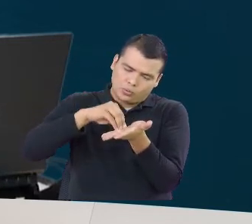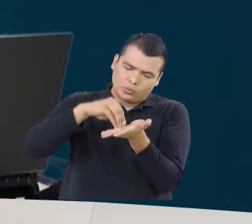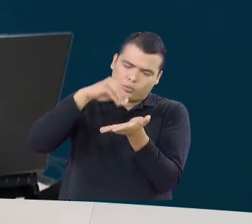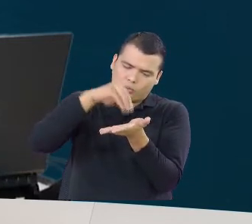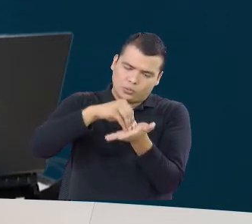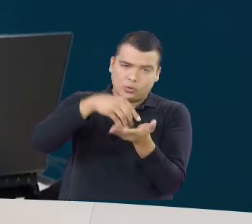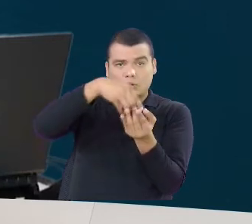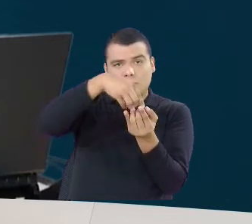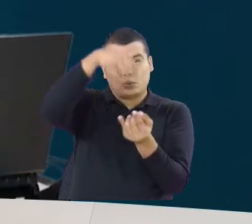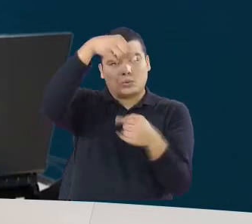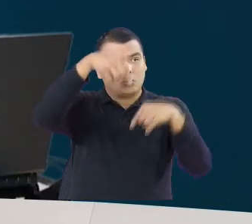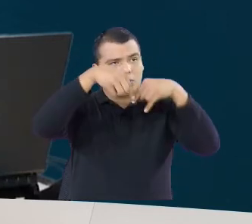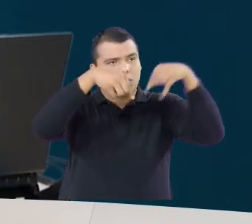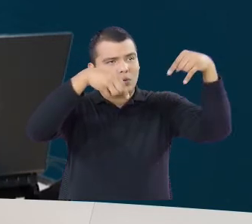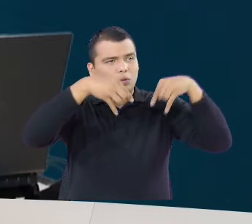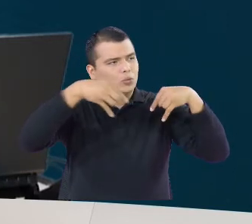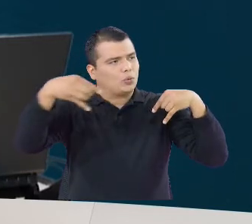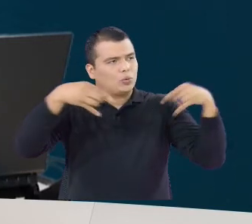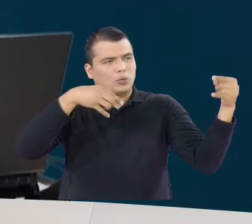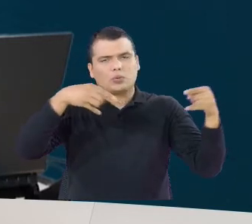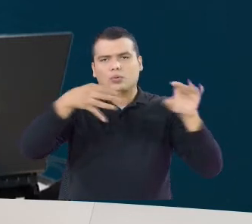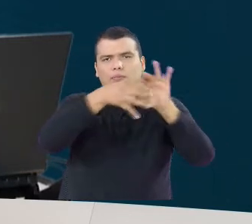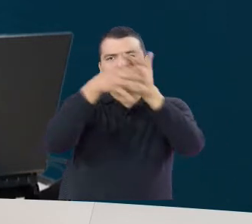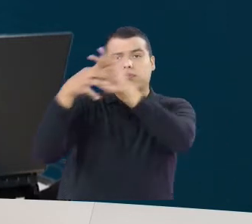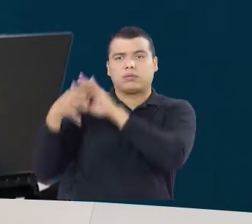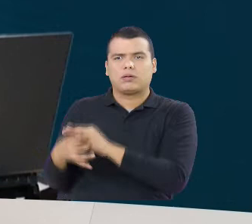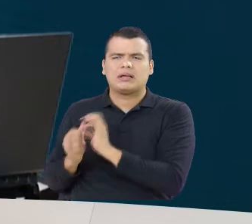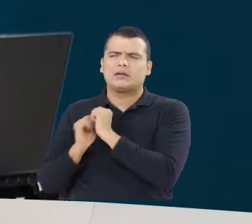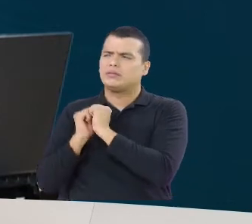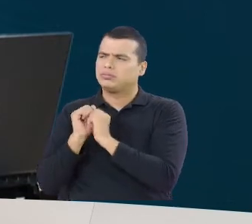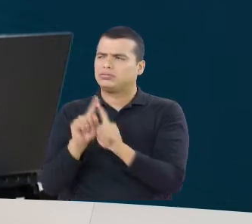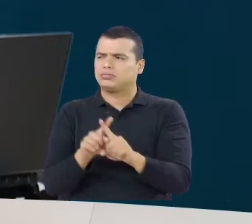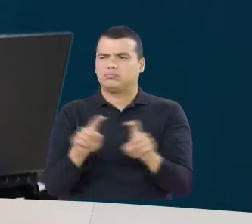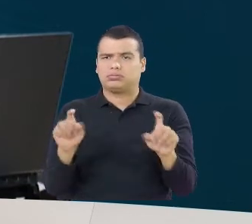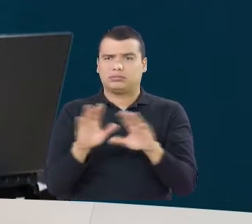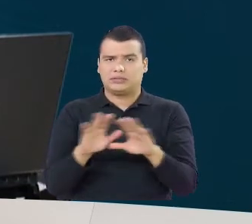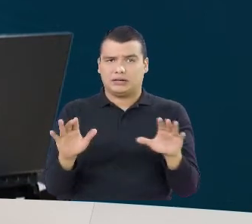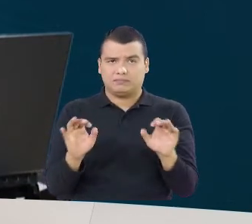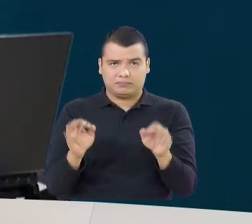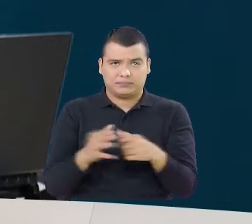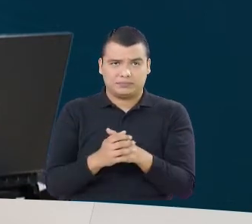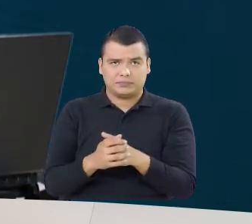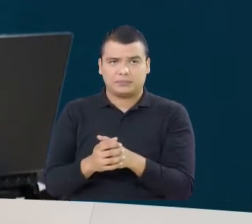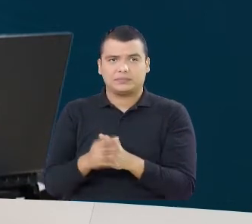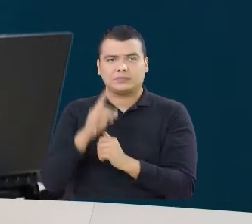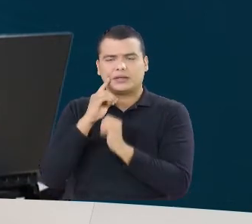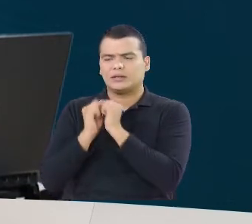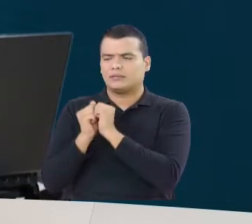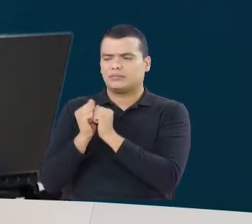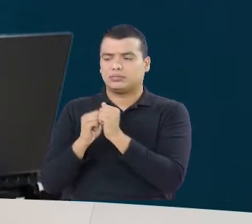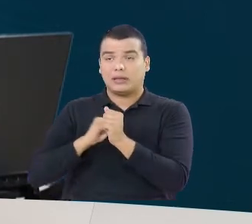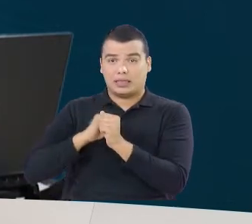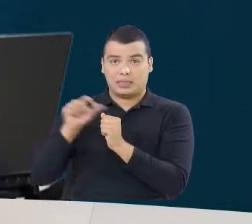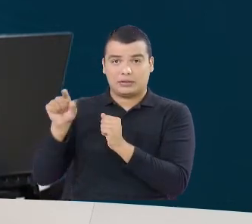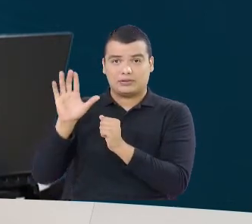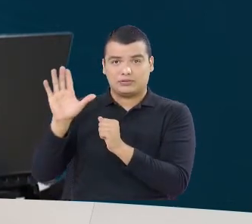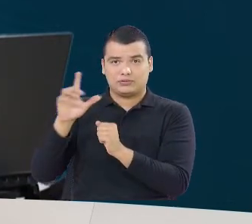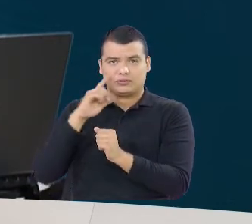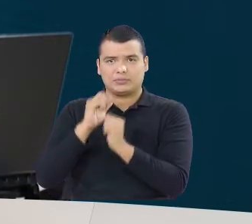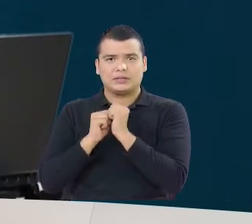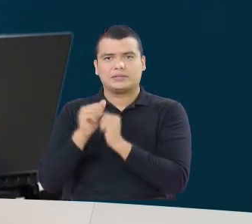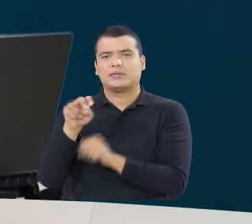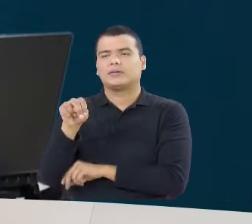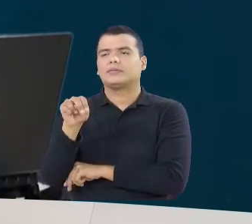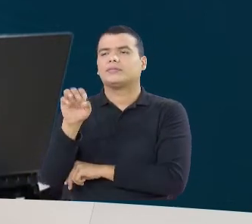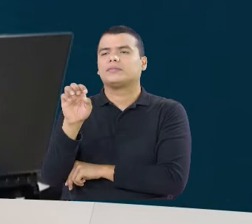nuestros motores y en los pines respectivos el servomotor. Este es un drive. Por ejemplo, para este motor que yo tengo en mi mano, NEMA